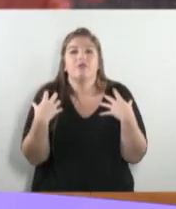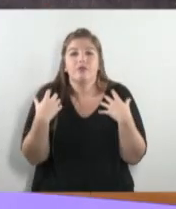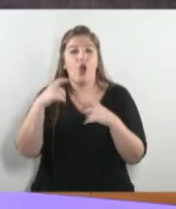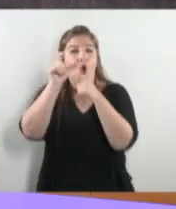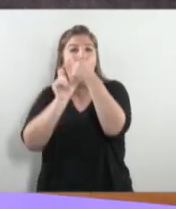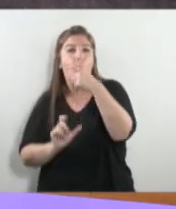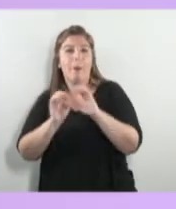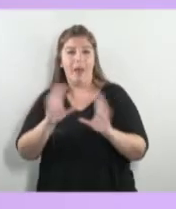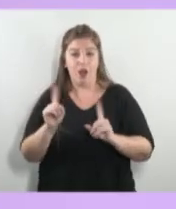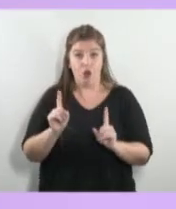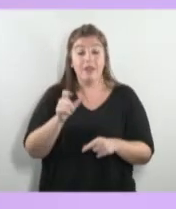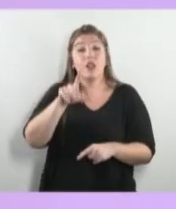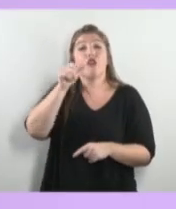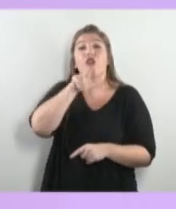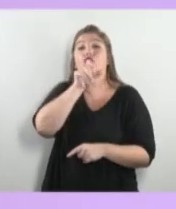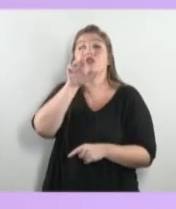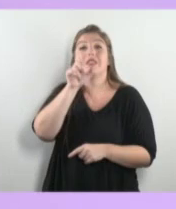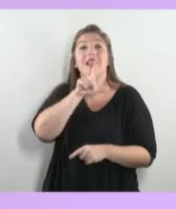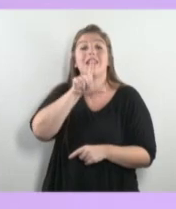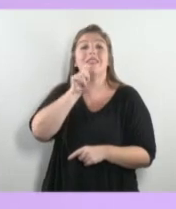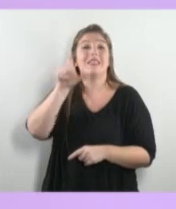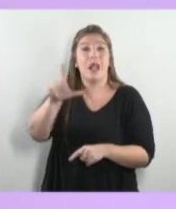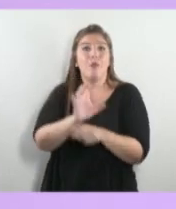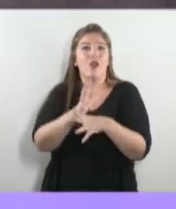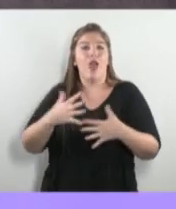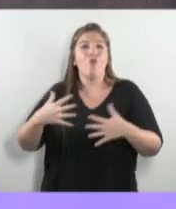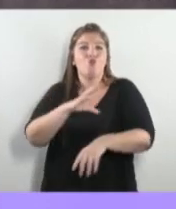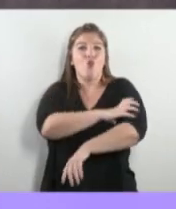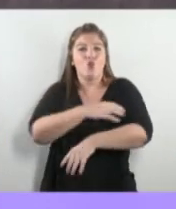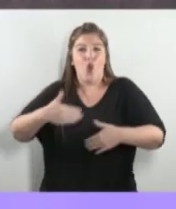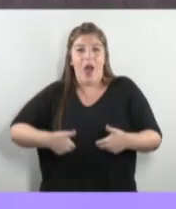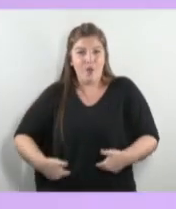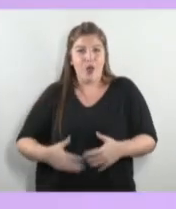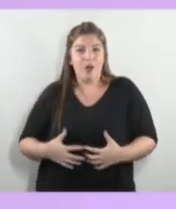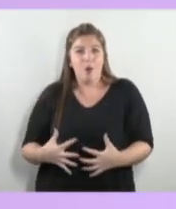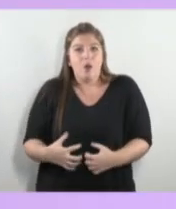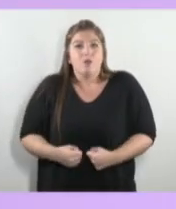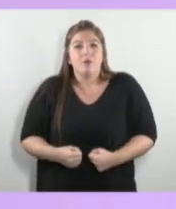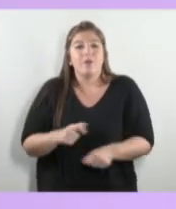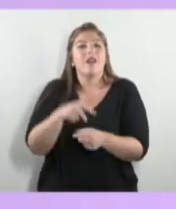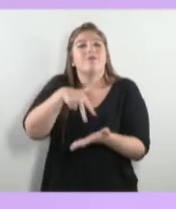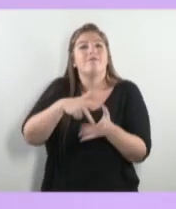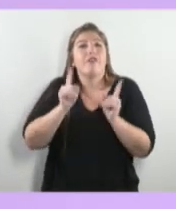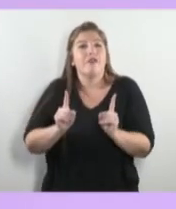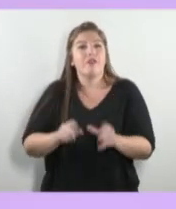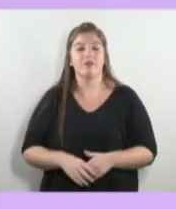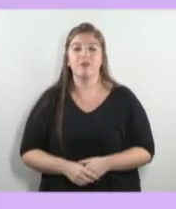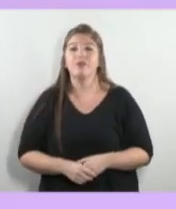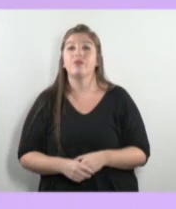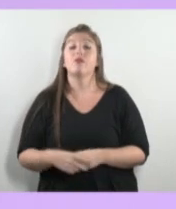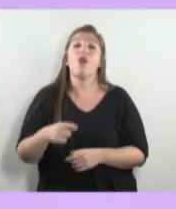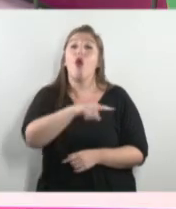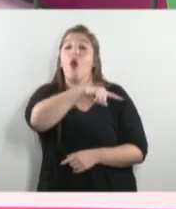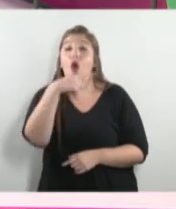Pero ¿no? Es contráctil. Es contráctil, sí, porque estás contrayendo los músculos del abdomen para poder realizar eso, sí. Bien. Bueno, otra de las